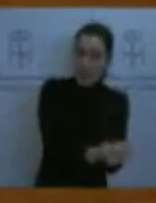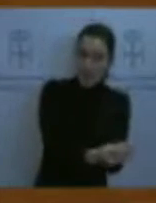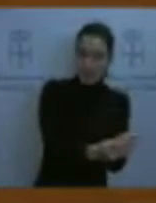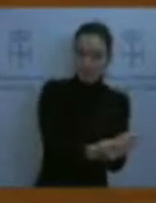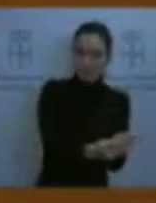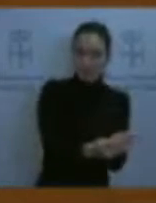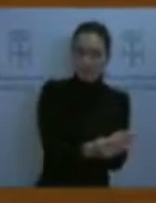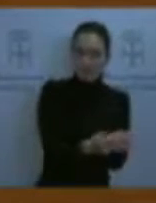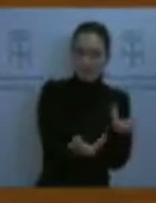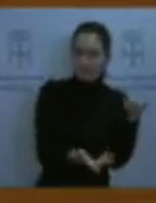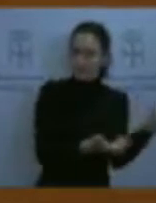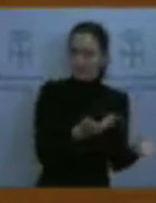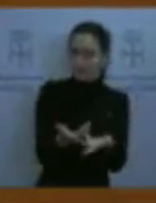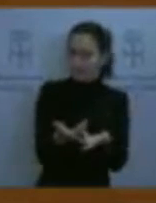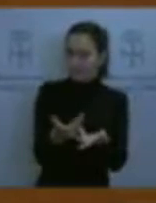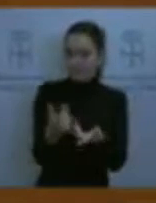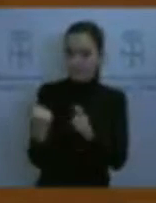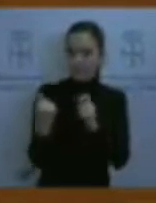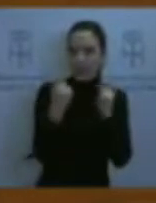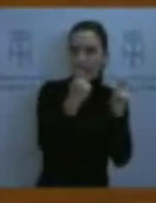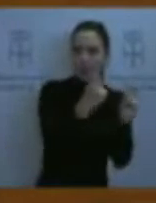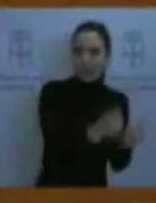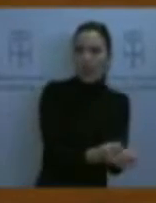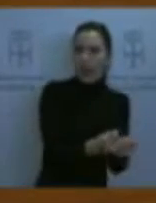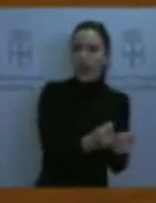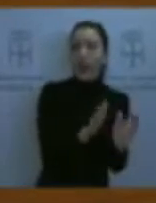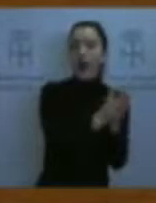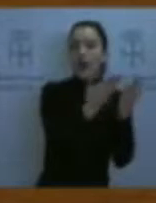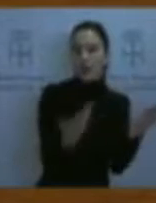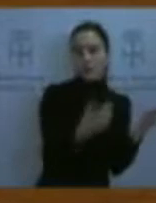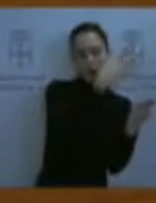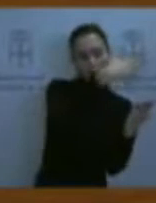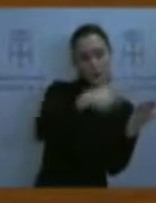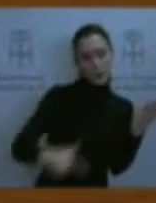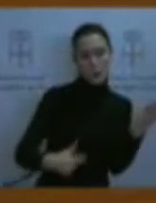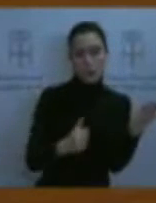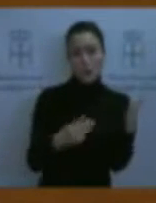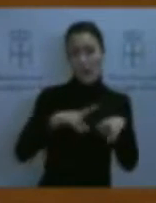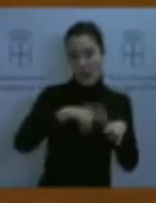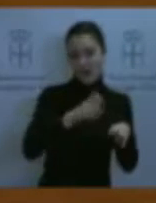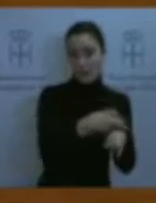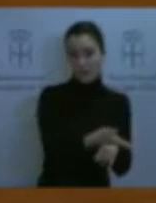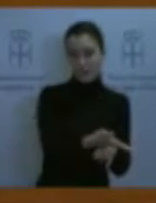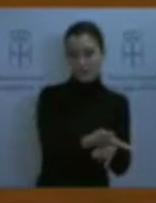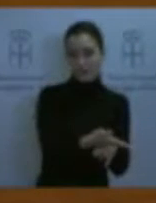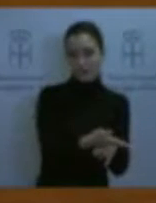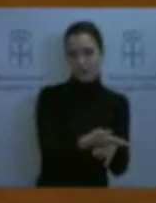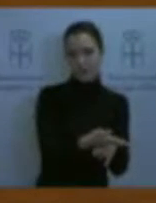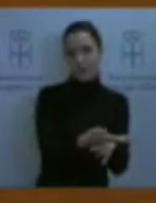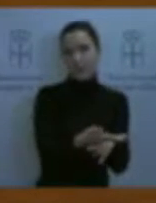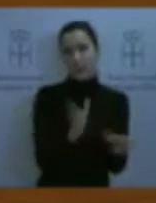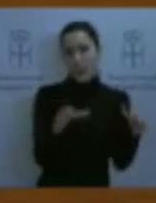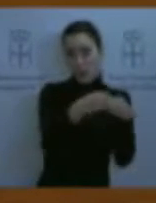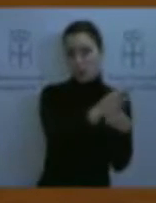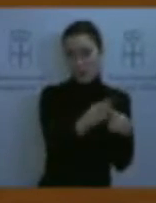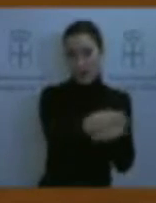cuentas, al libro de contabilidad en B, que parece que tenía el Partido Popular. Bien,